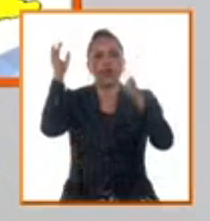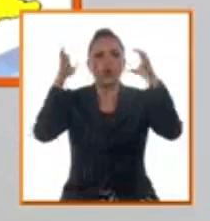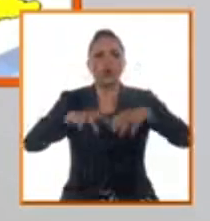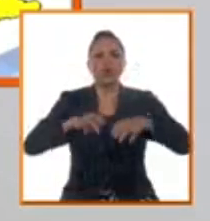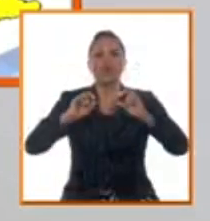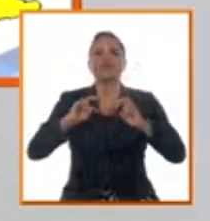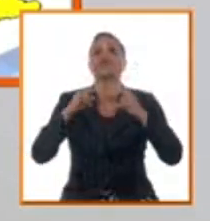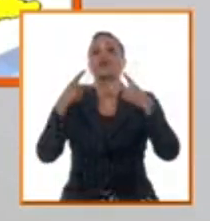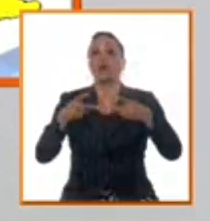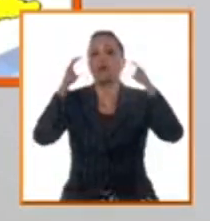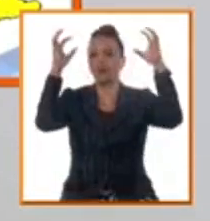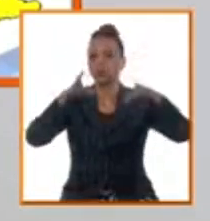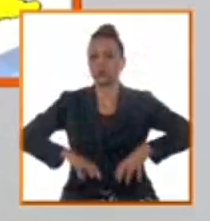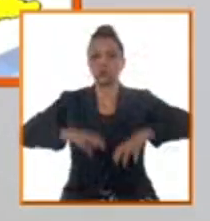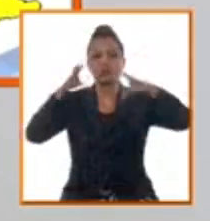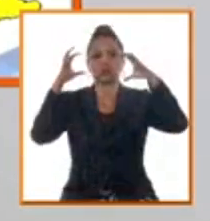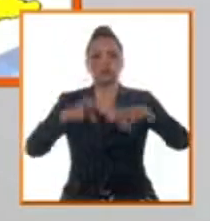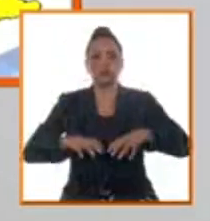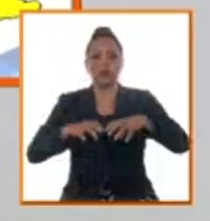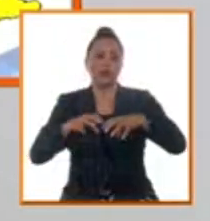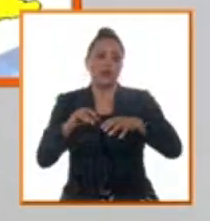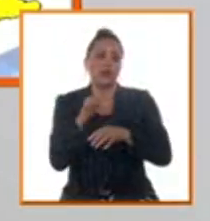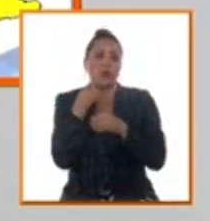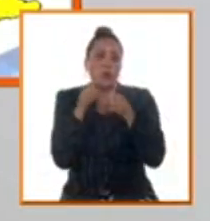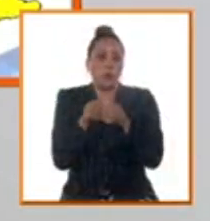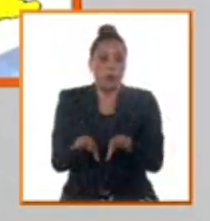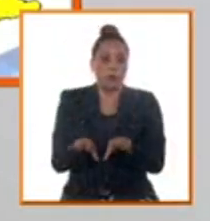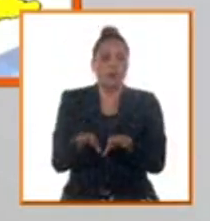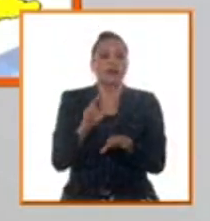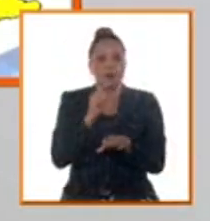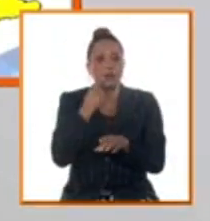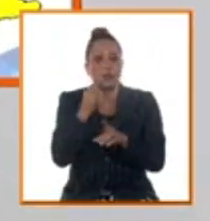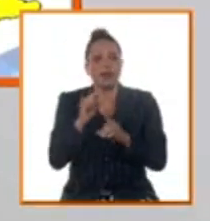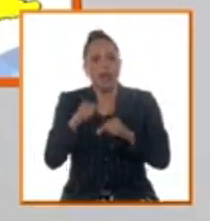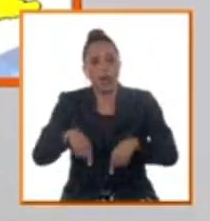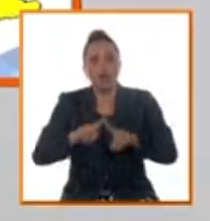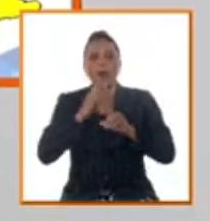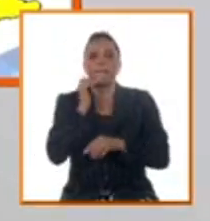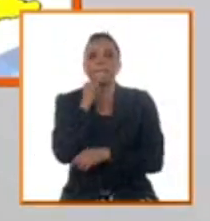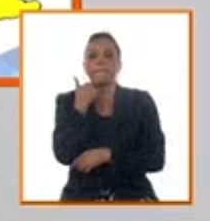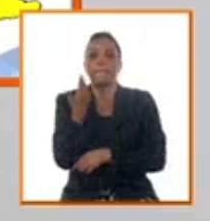doble de lo que como promedio llueve en todo un mes de junio. O sea, estos son